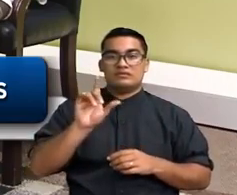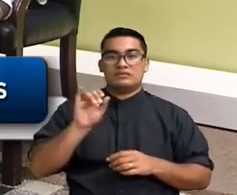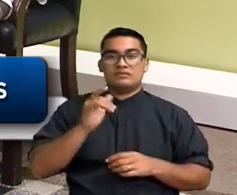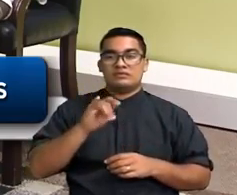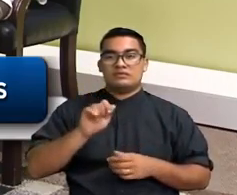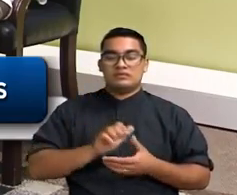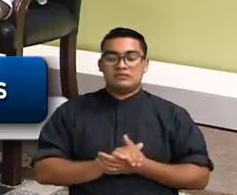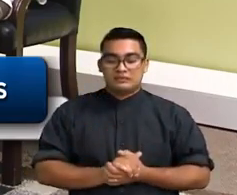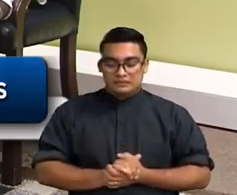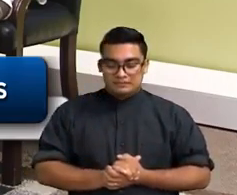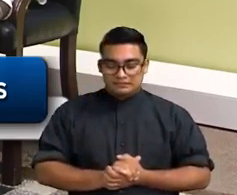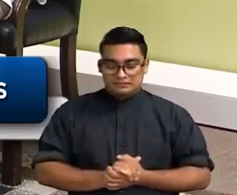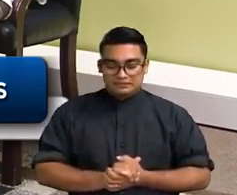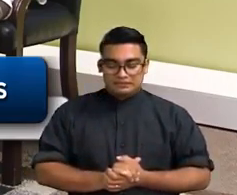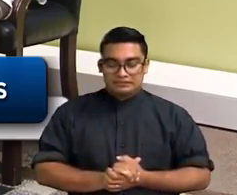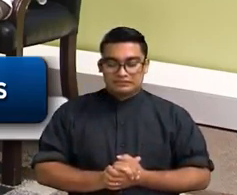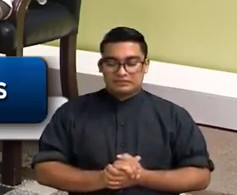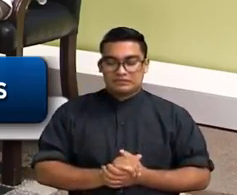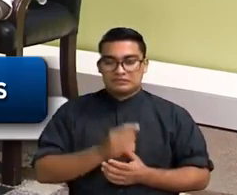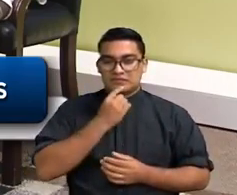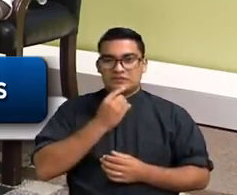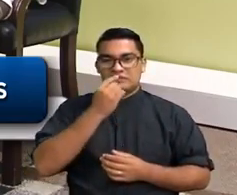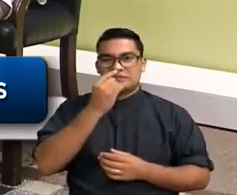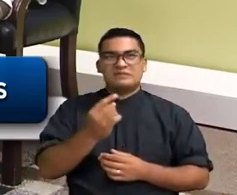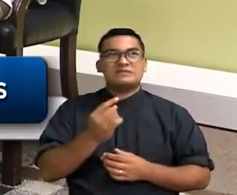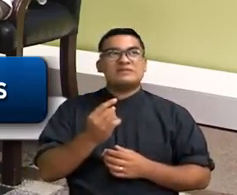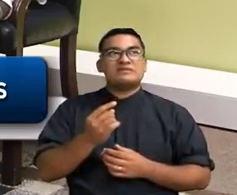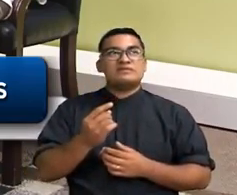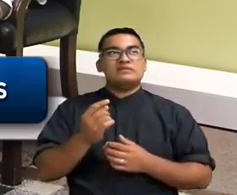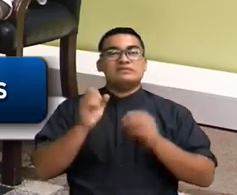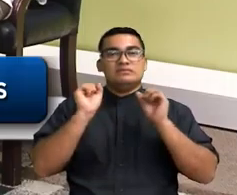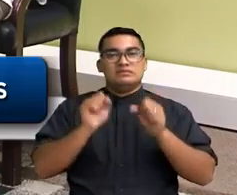Antes de entrar al tratamiento fisioterápico, tenemos que